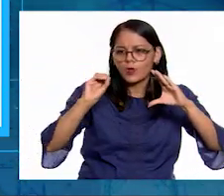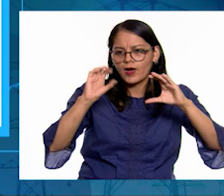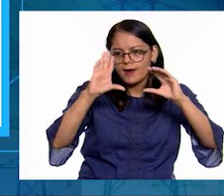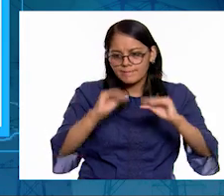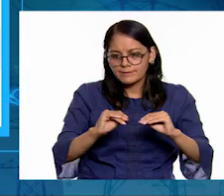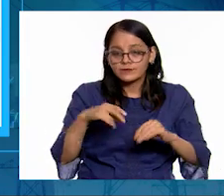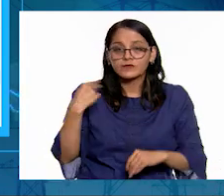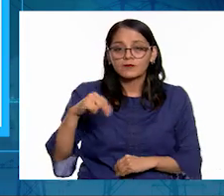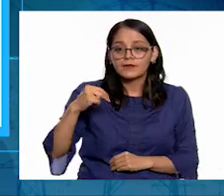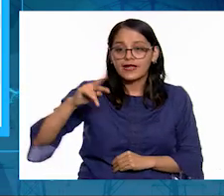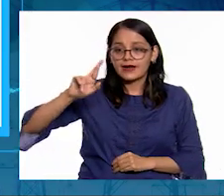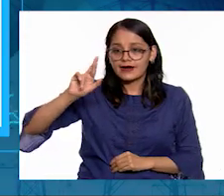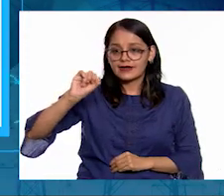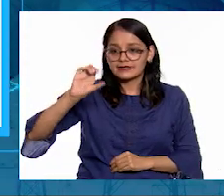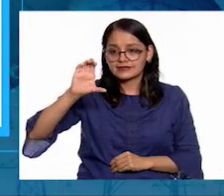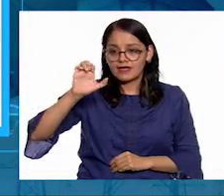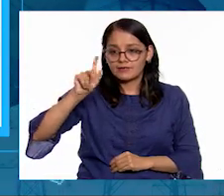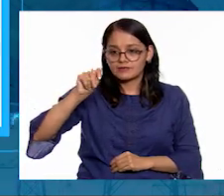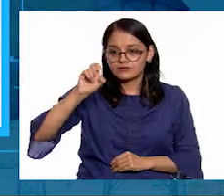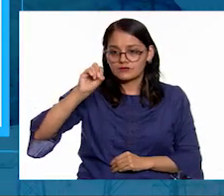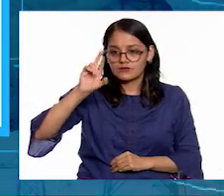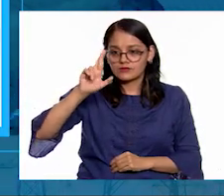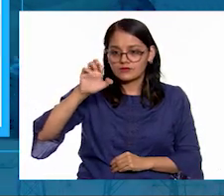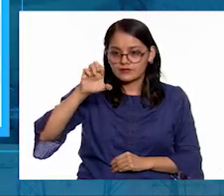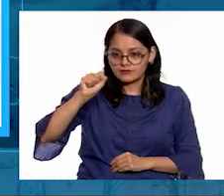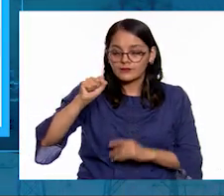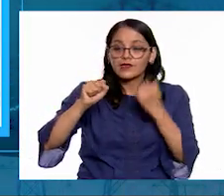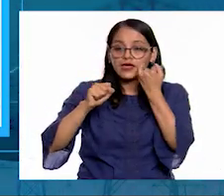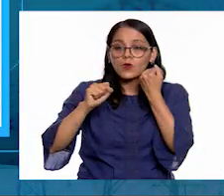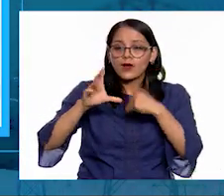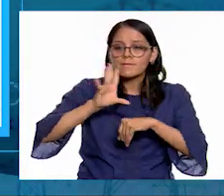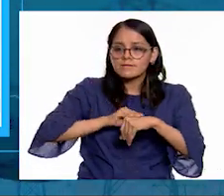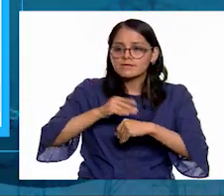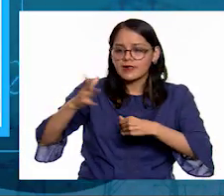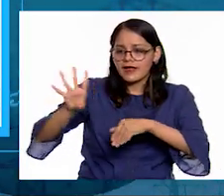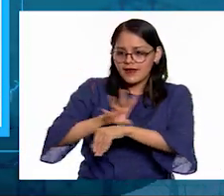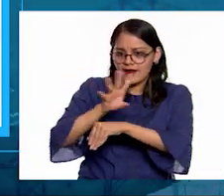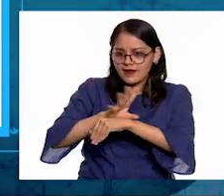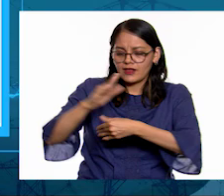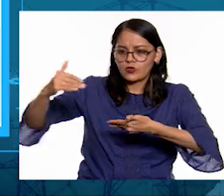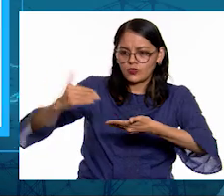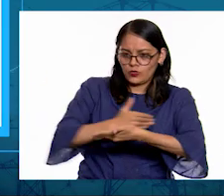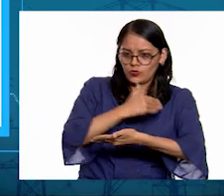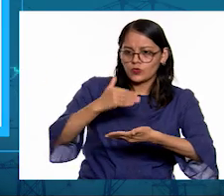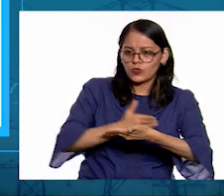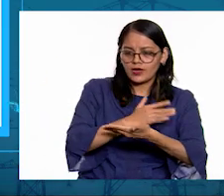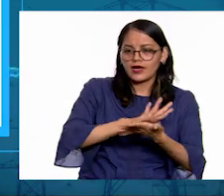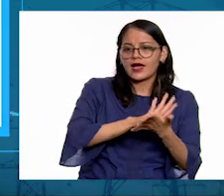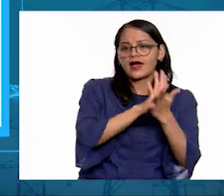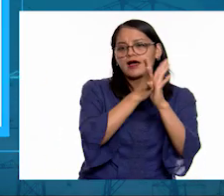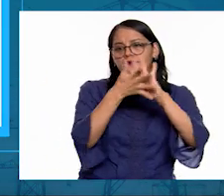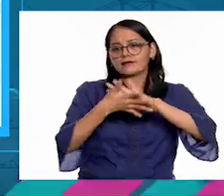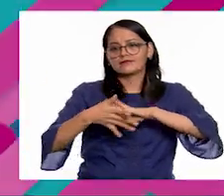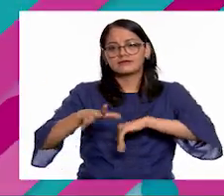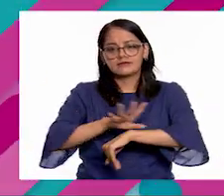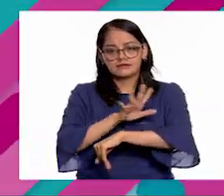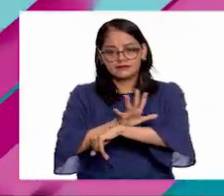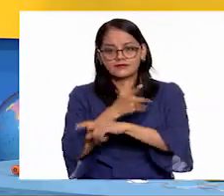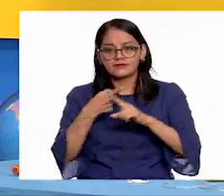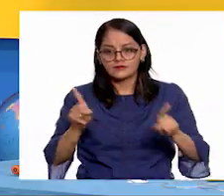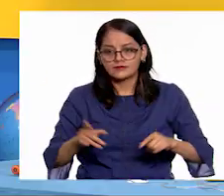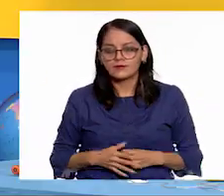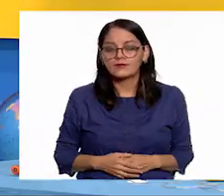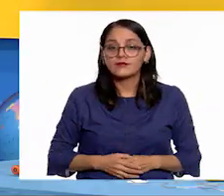receptores, que son los encargados de recibir y transformar la energía eléctrica en otro tipo de energía. ¿Qué